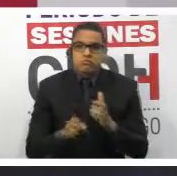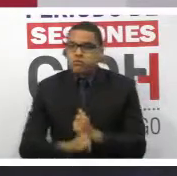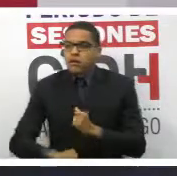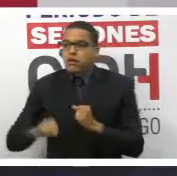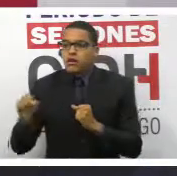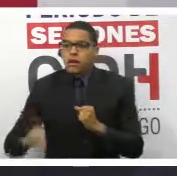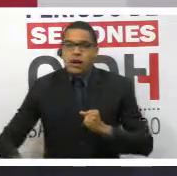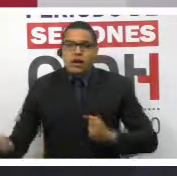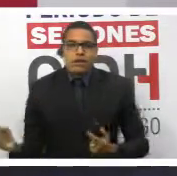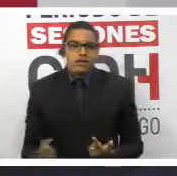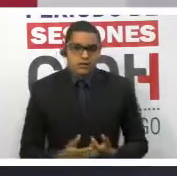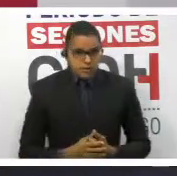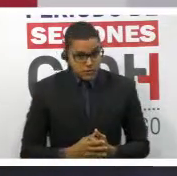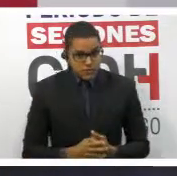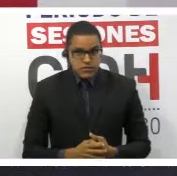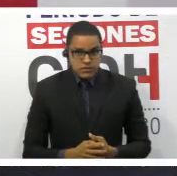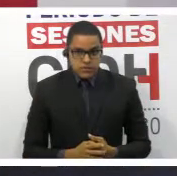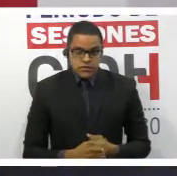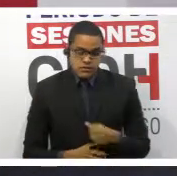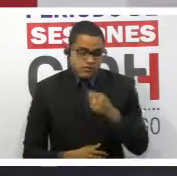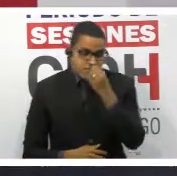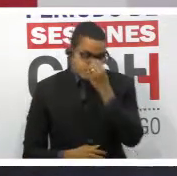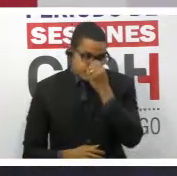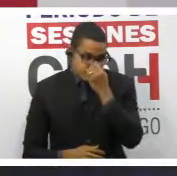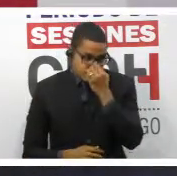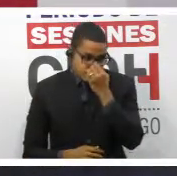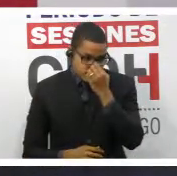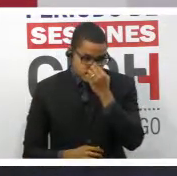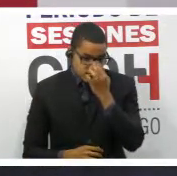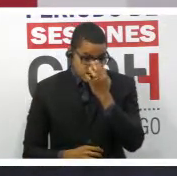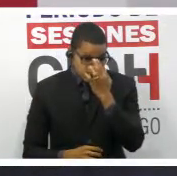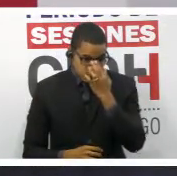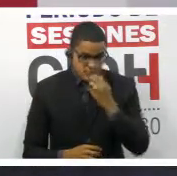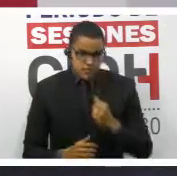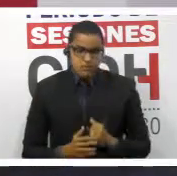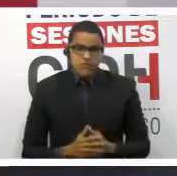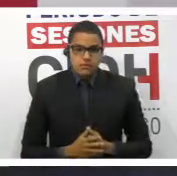white left and center weening